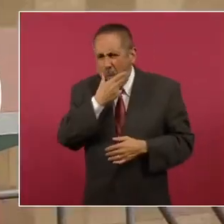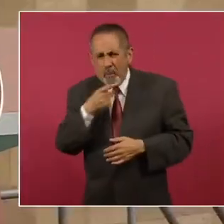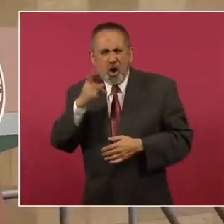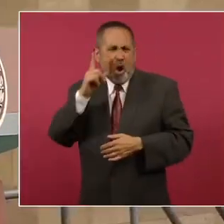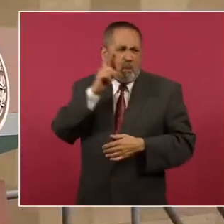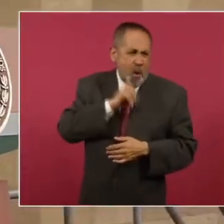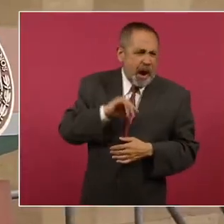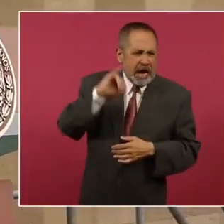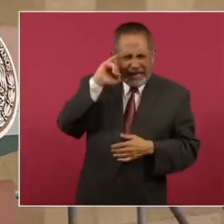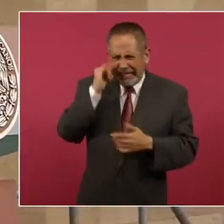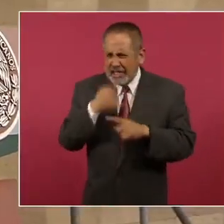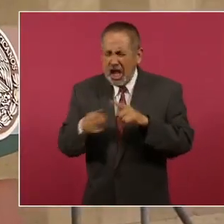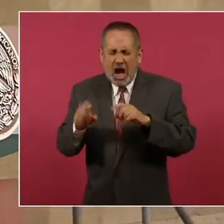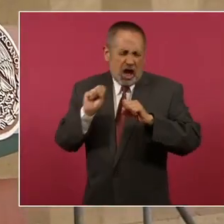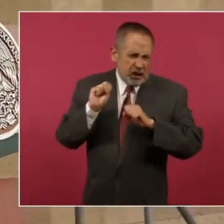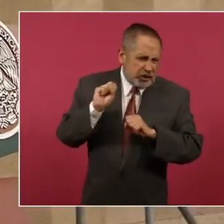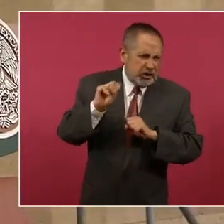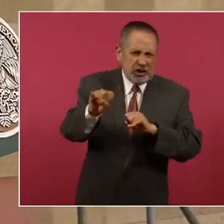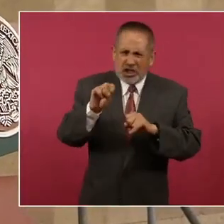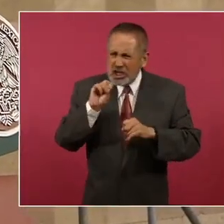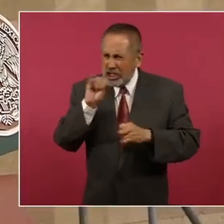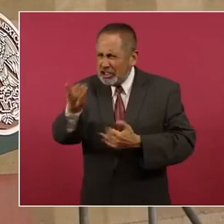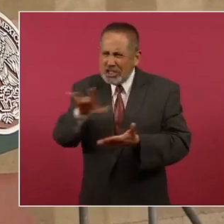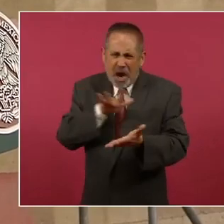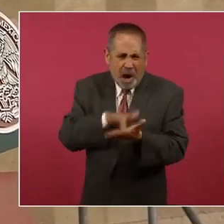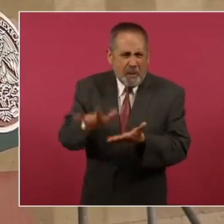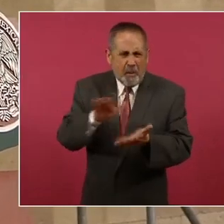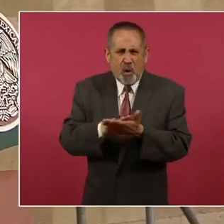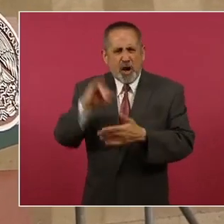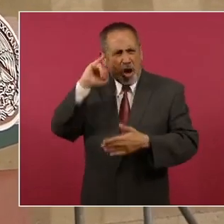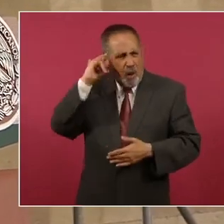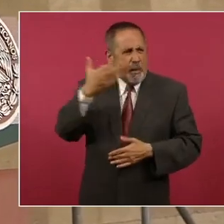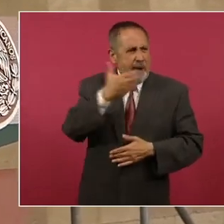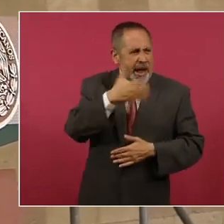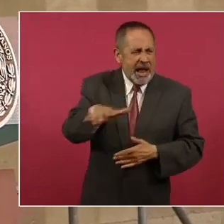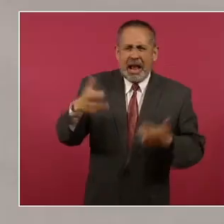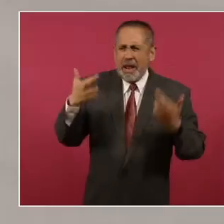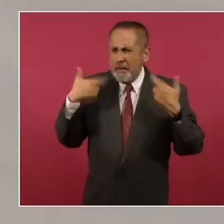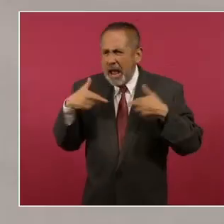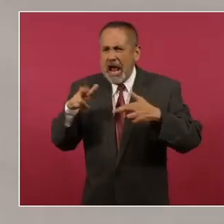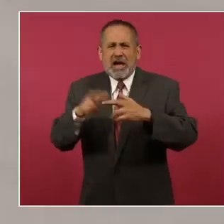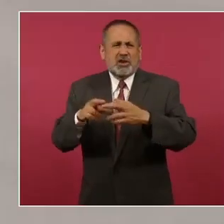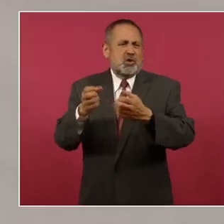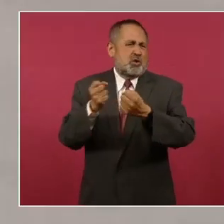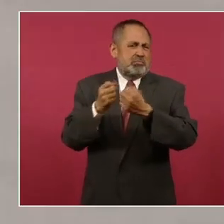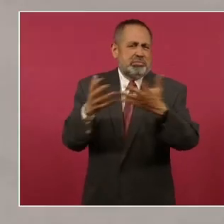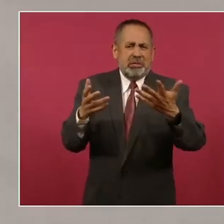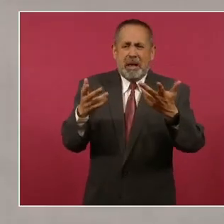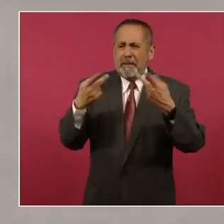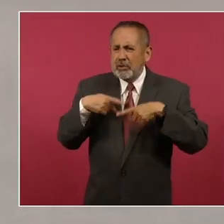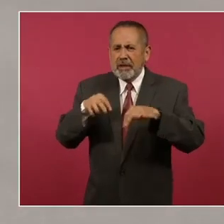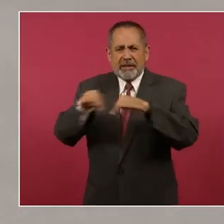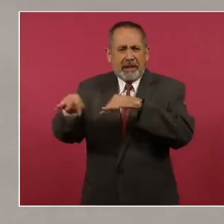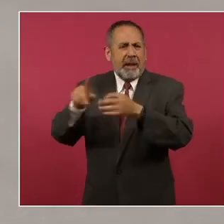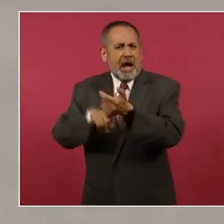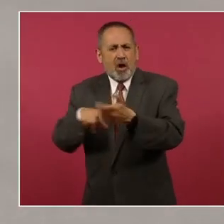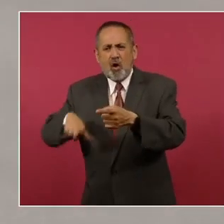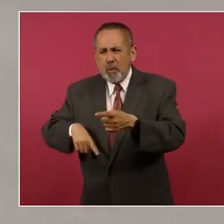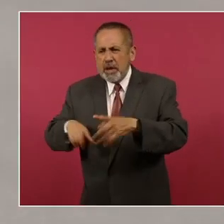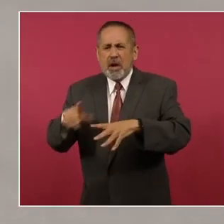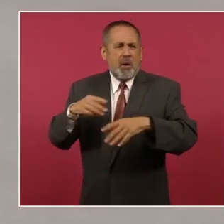mujeres indígenas, campesinos, obreros, maestros, empleados